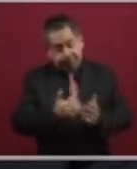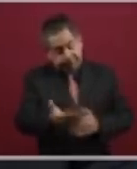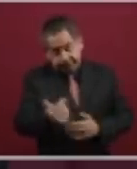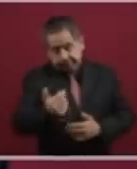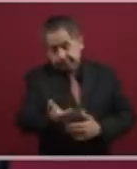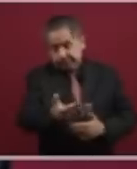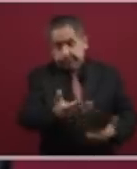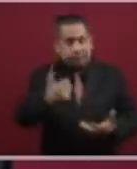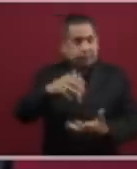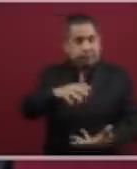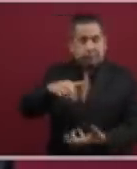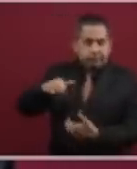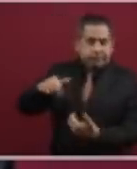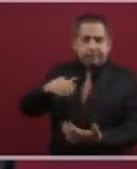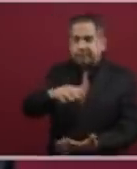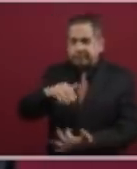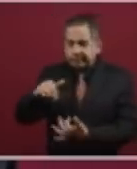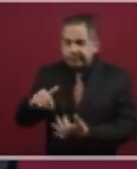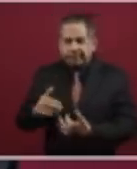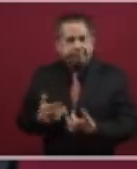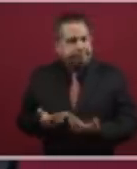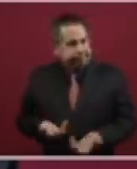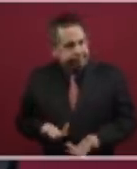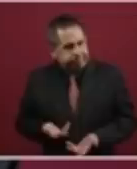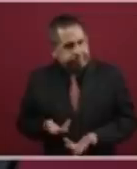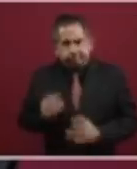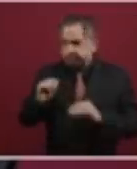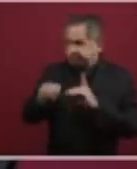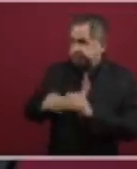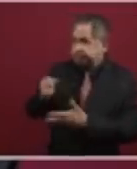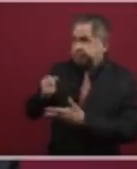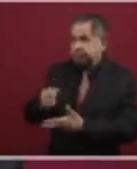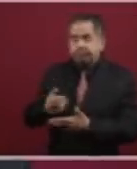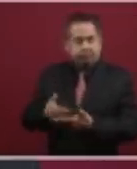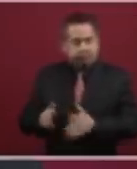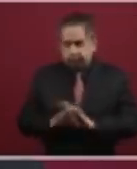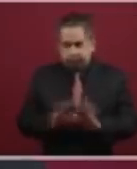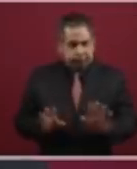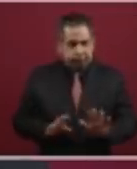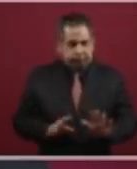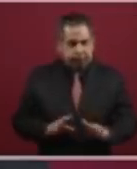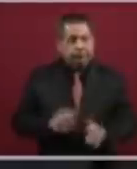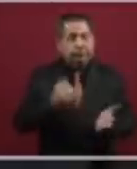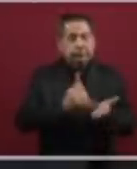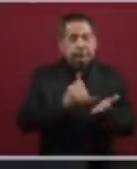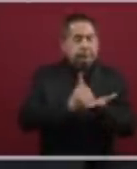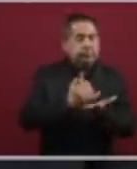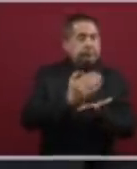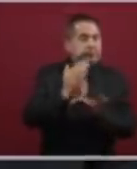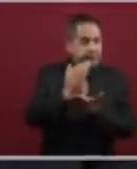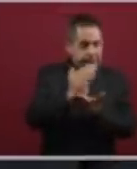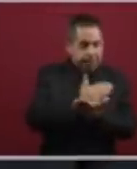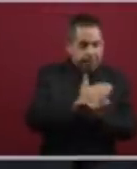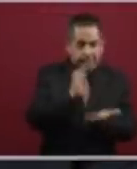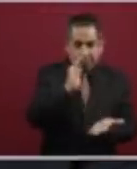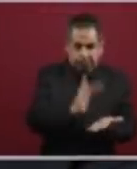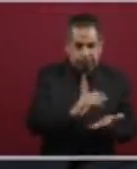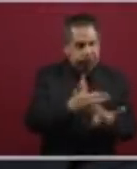la hacienda pública, para la conformación del presupuesto. Ahora le vamos a dejar fondos